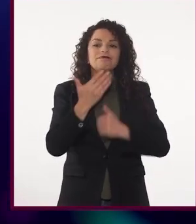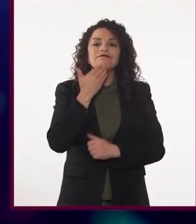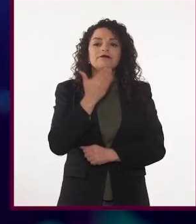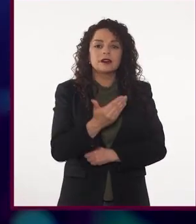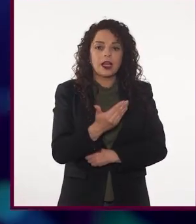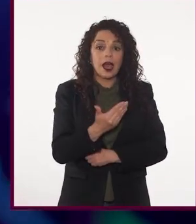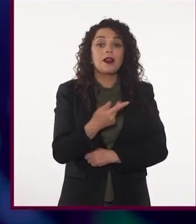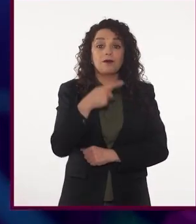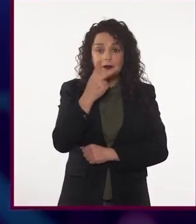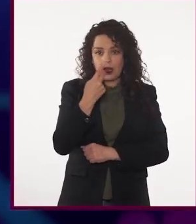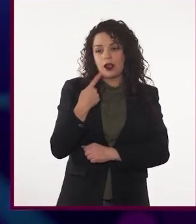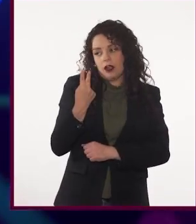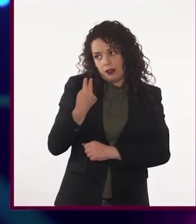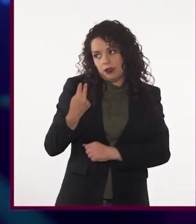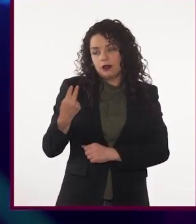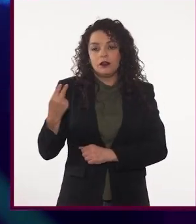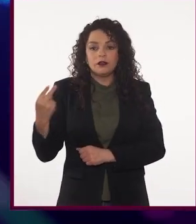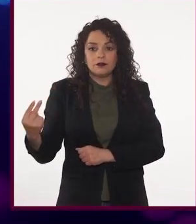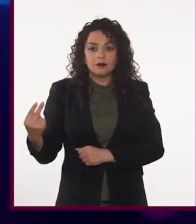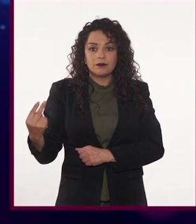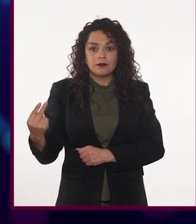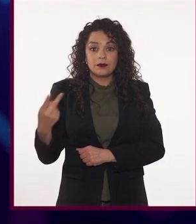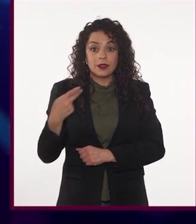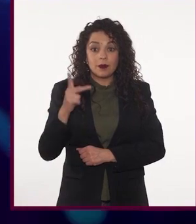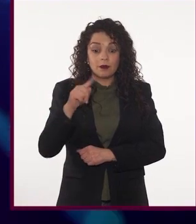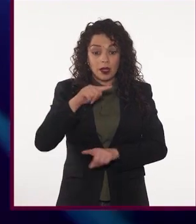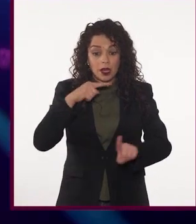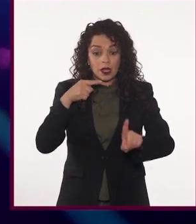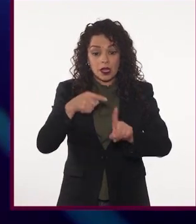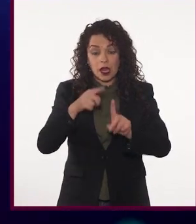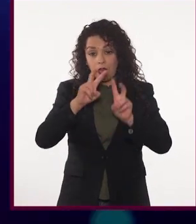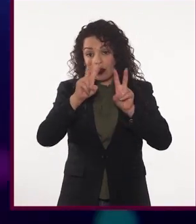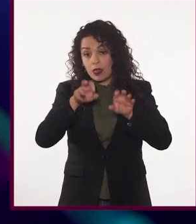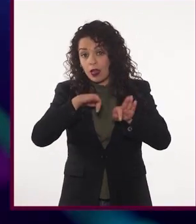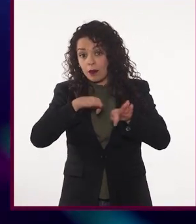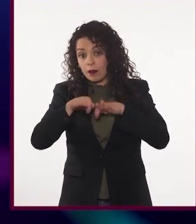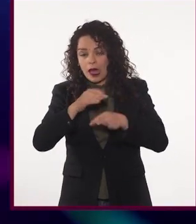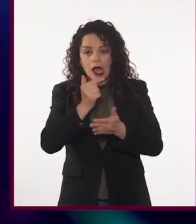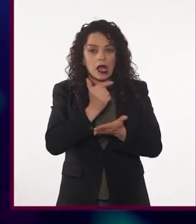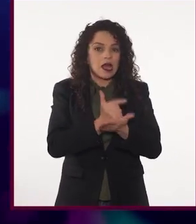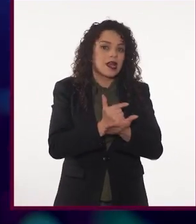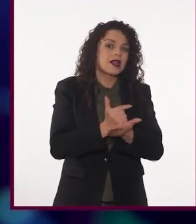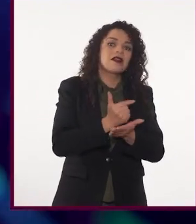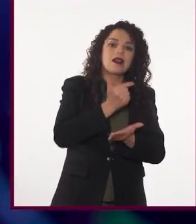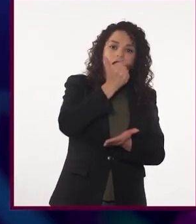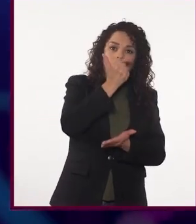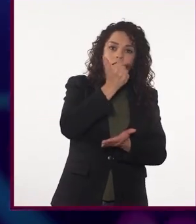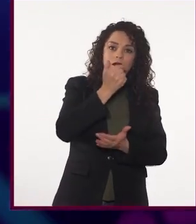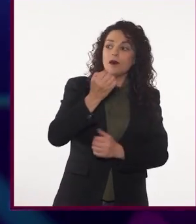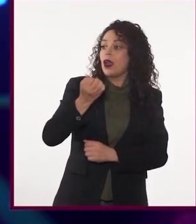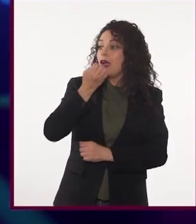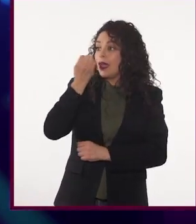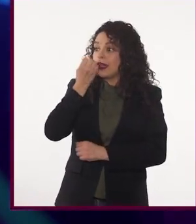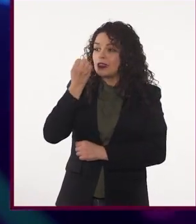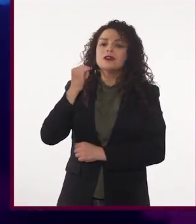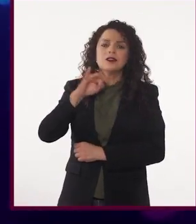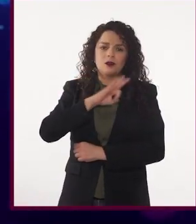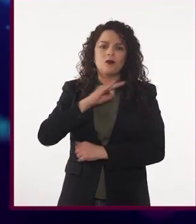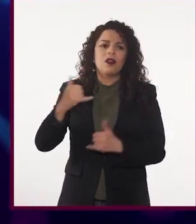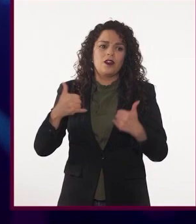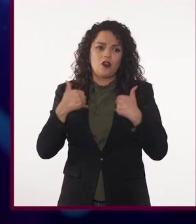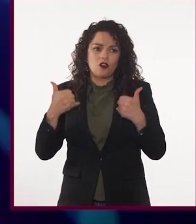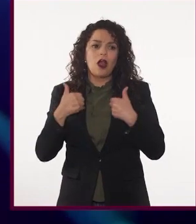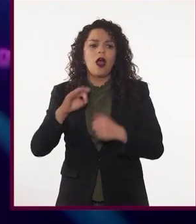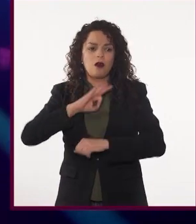Entonces, en el ámbito laboral es muy grave. Tal vez en el ámbito escolar sí lo pueden detener